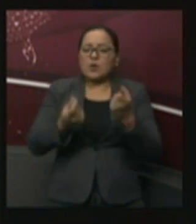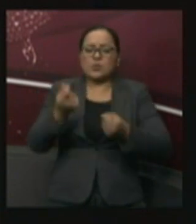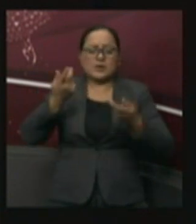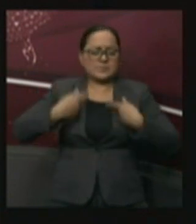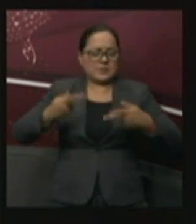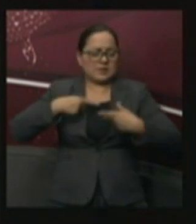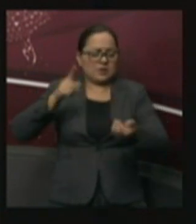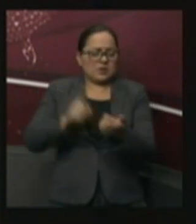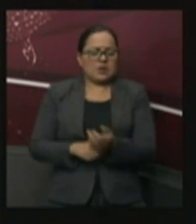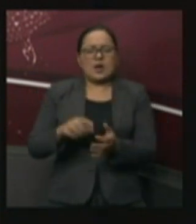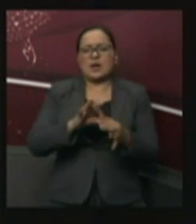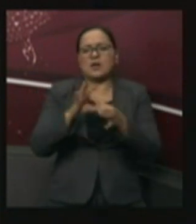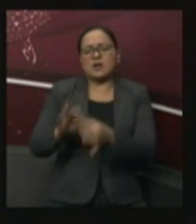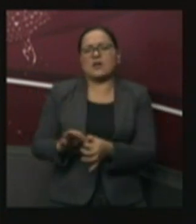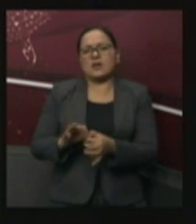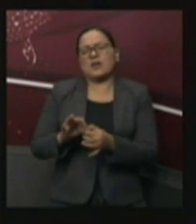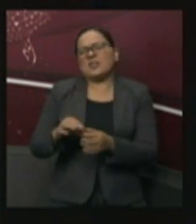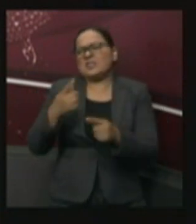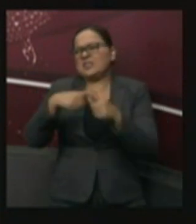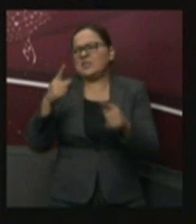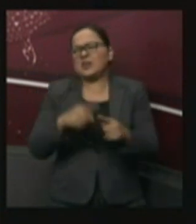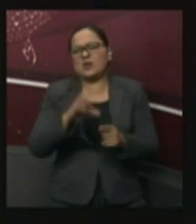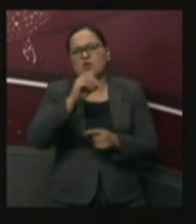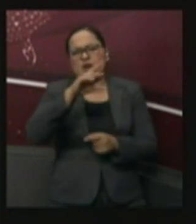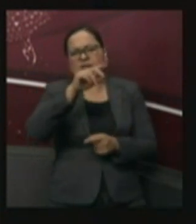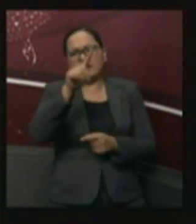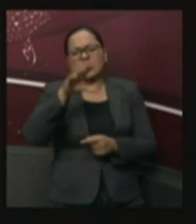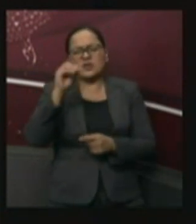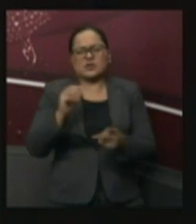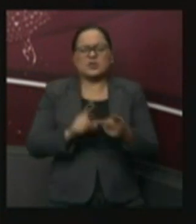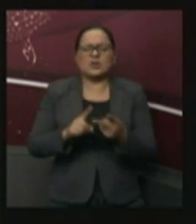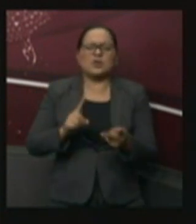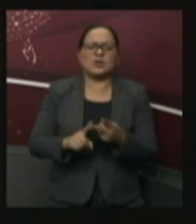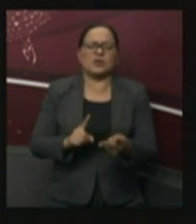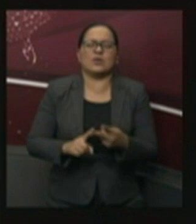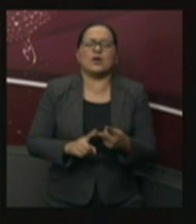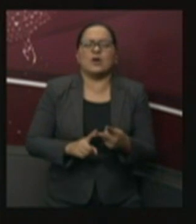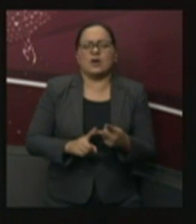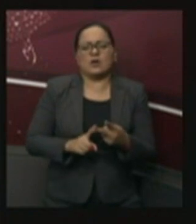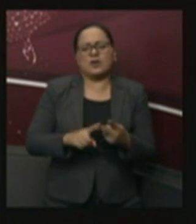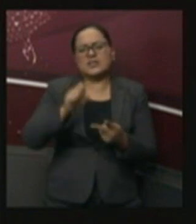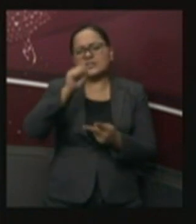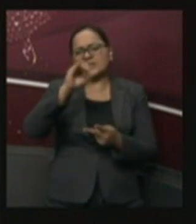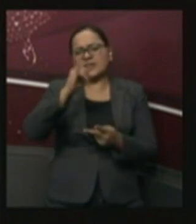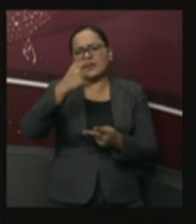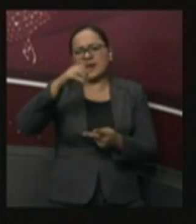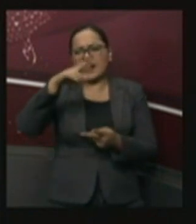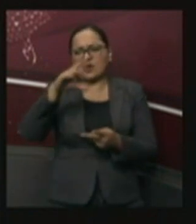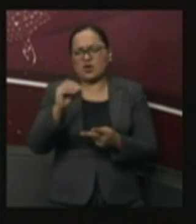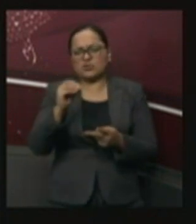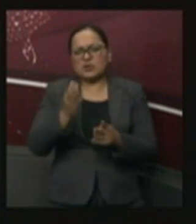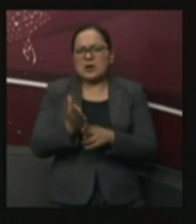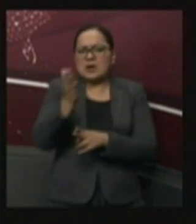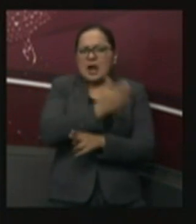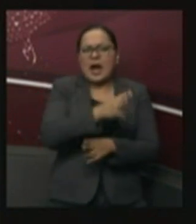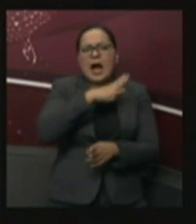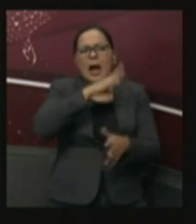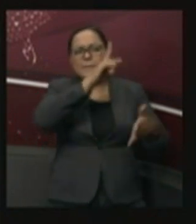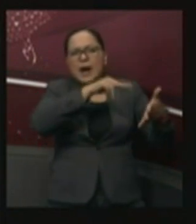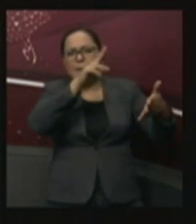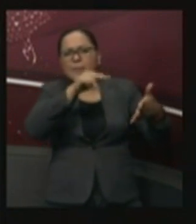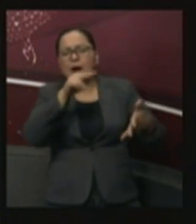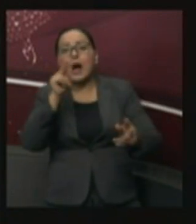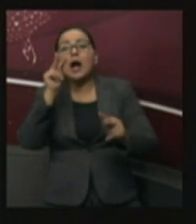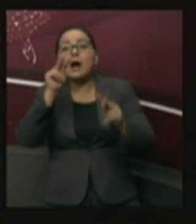Charlotte, Orozco, Siqueiros mismo, empezó con este programa vasconcelista, pintaban murales ahí